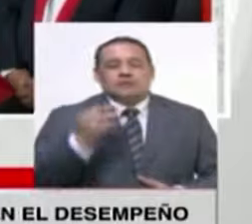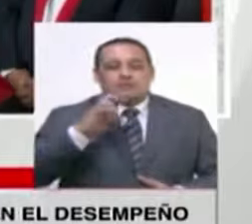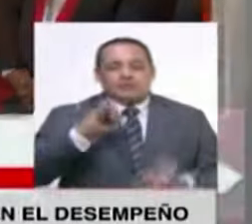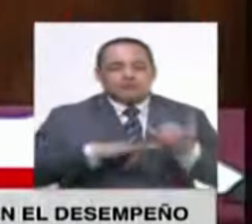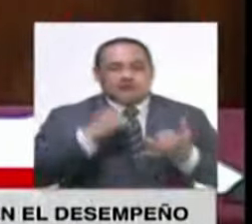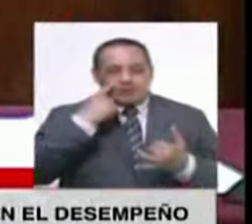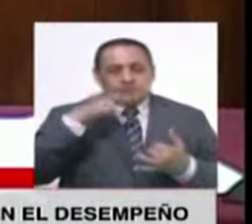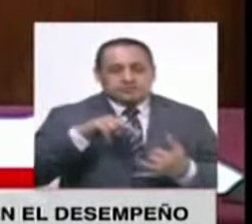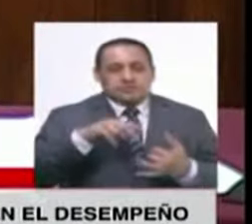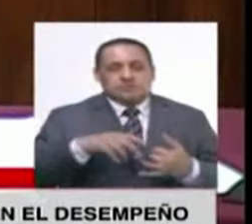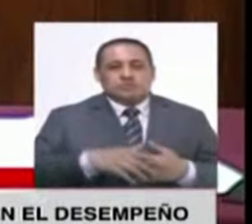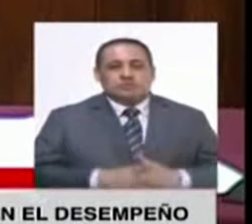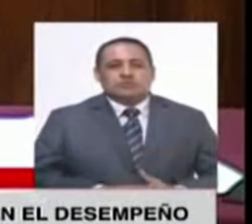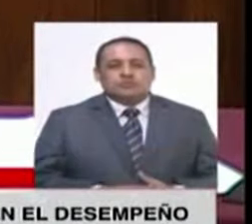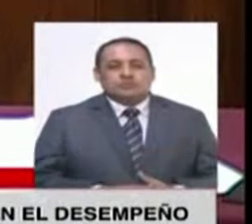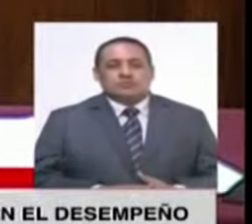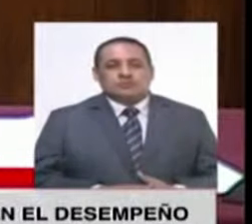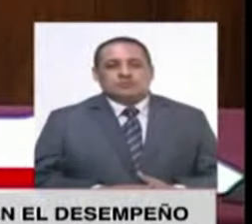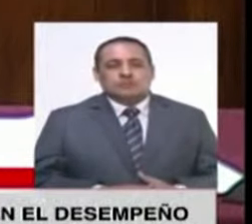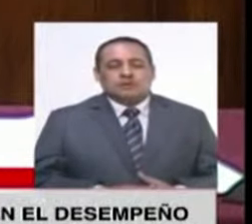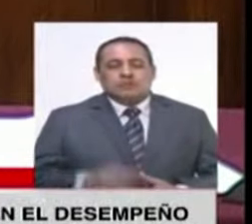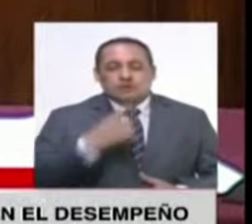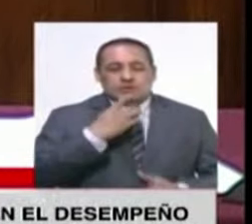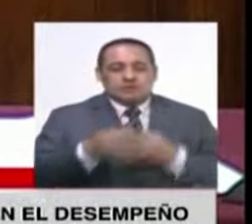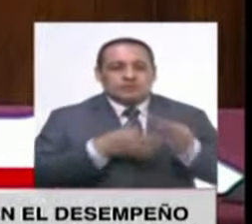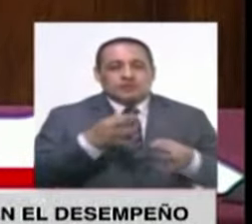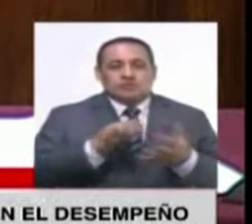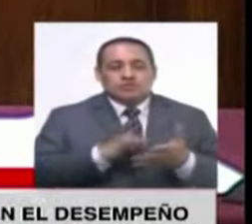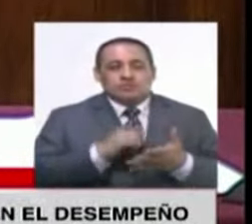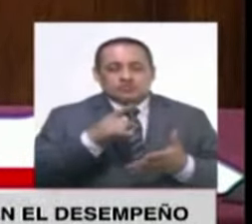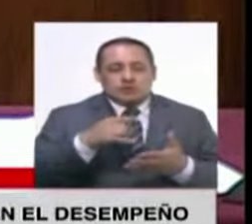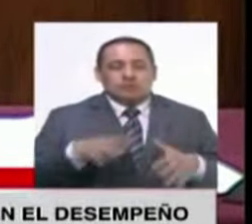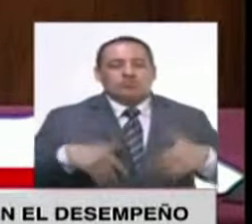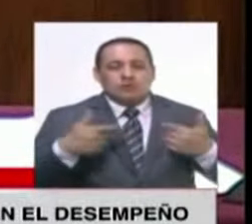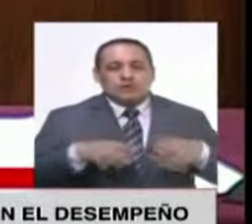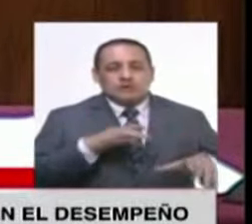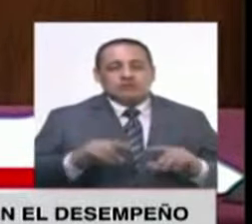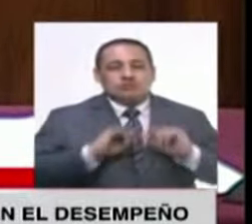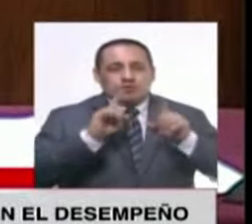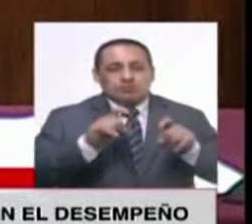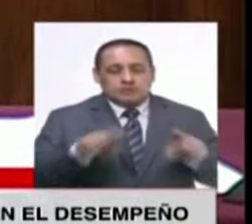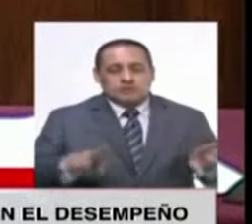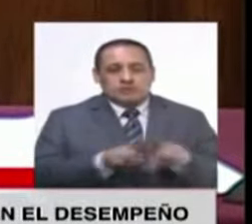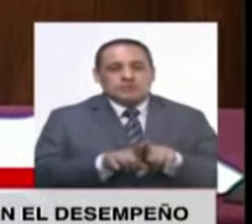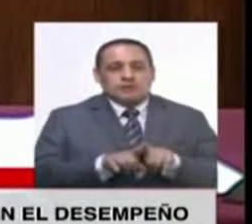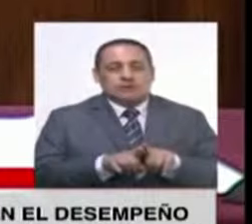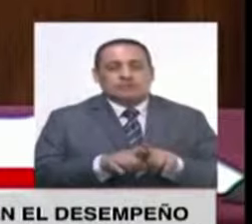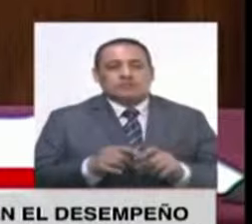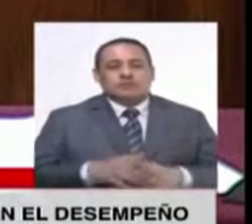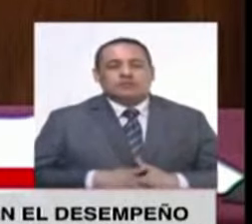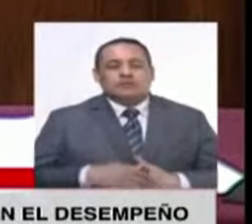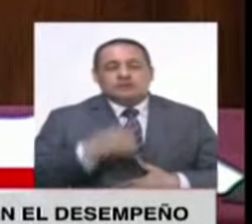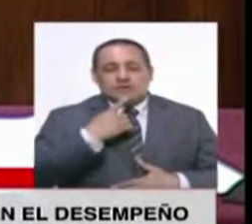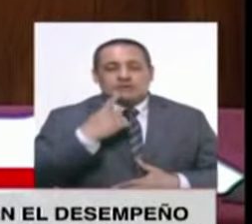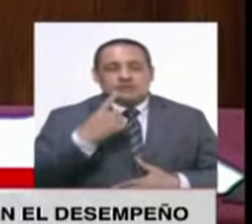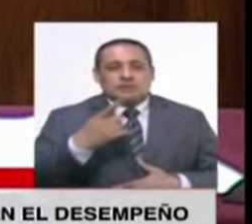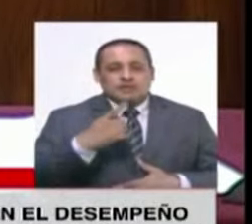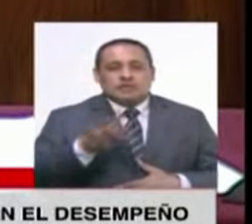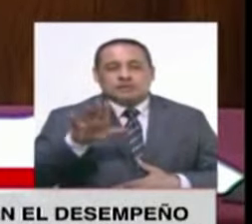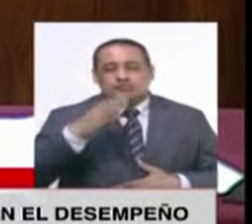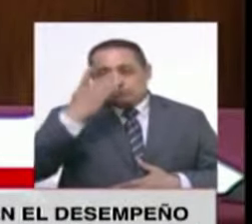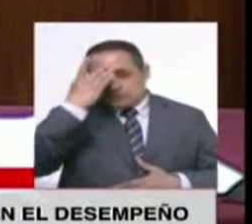Dávila, hemos hecho mención de que usted puede formular su pregunta o comentario y está en